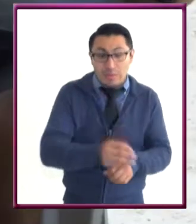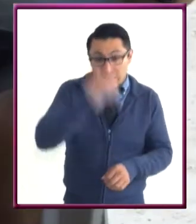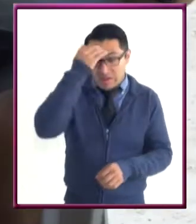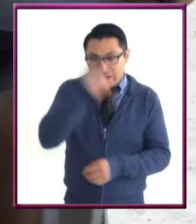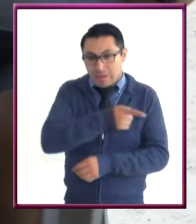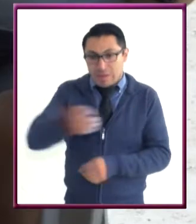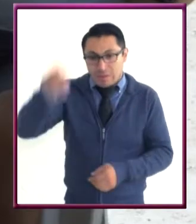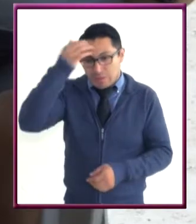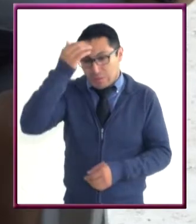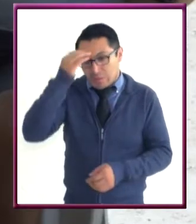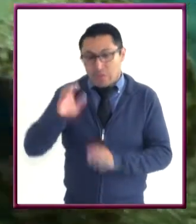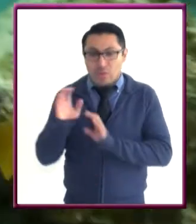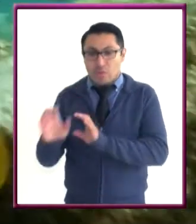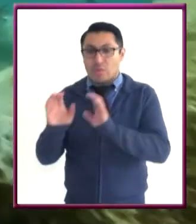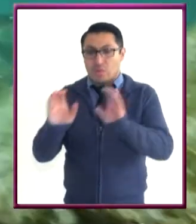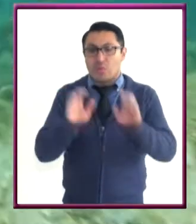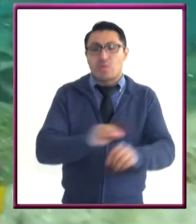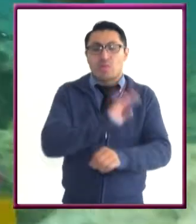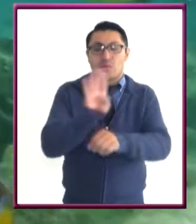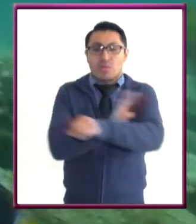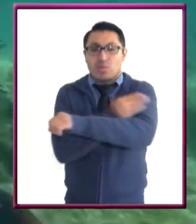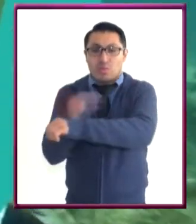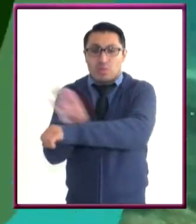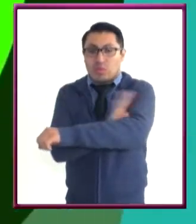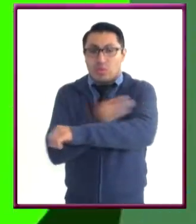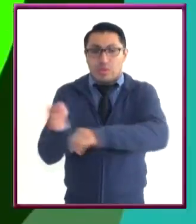sensibilizarnos en la parte de conservación.